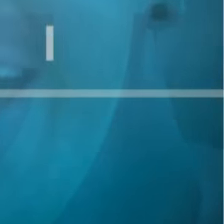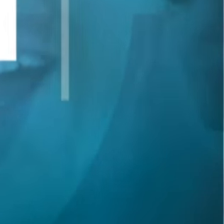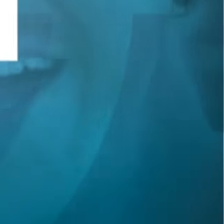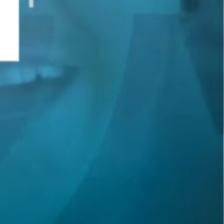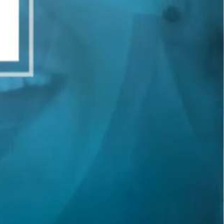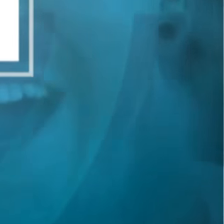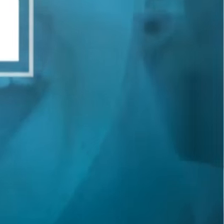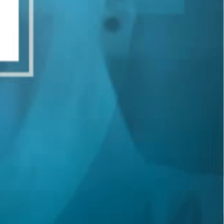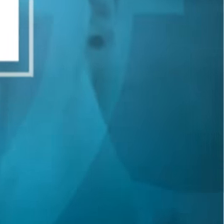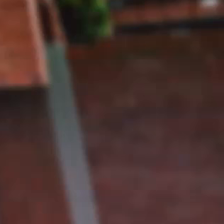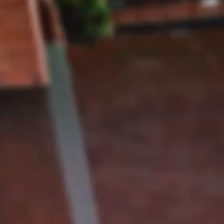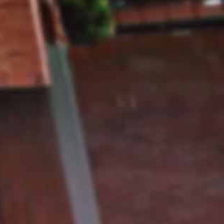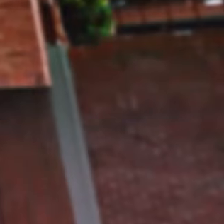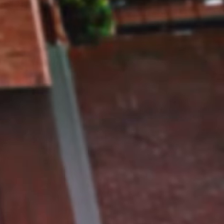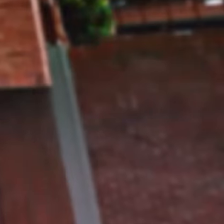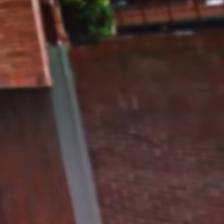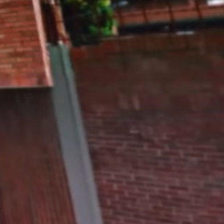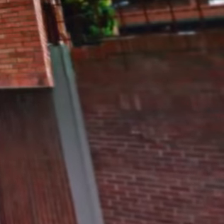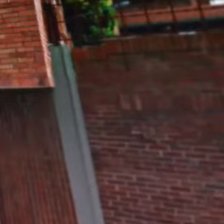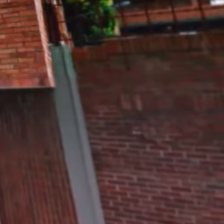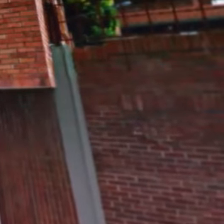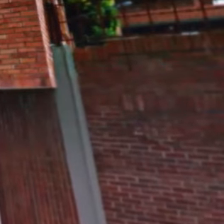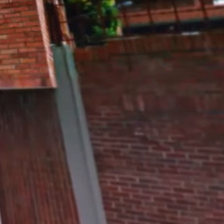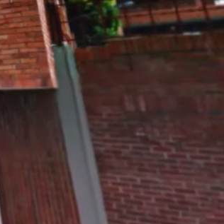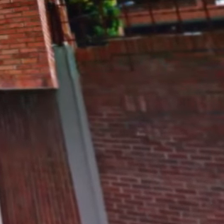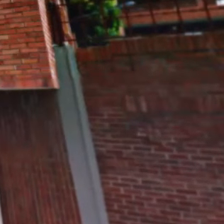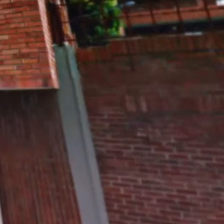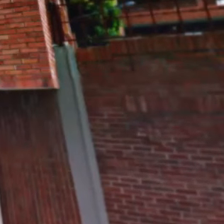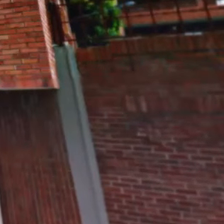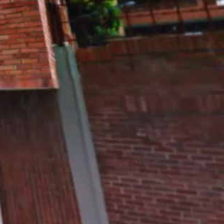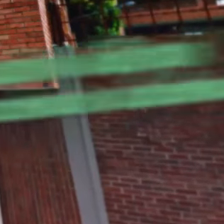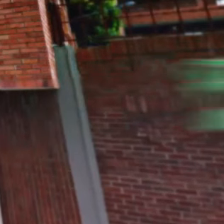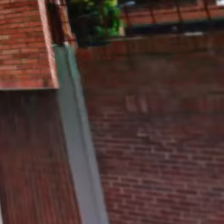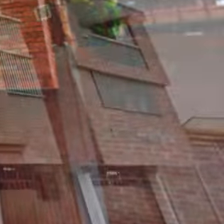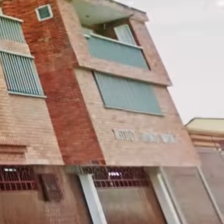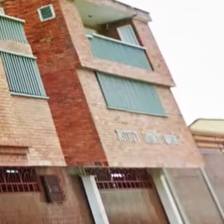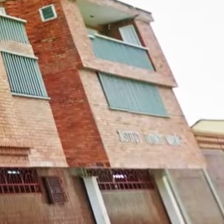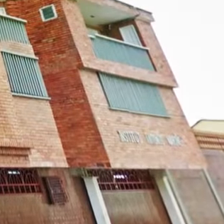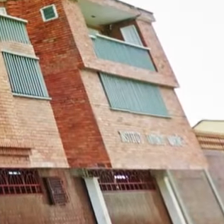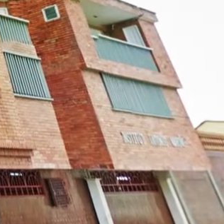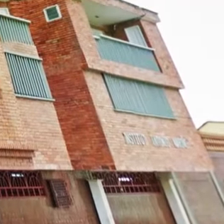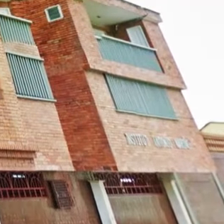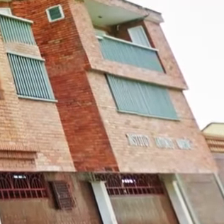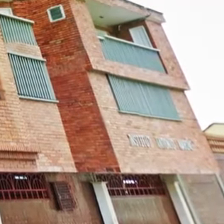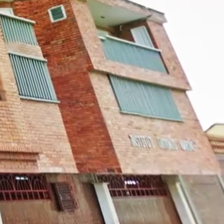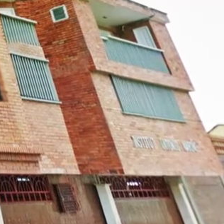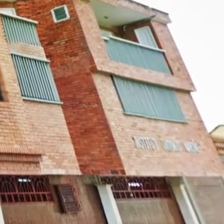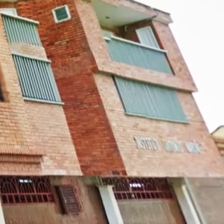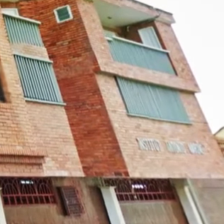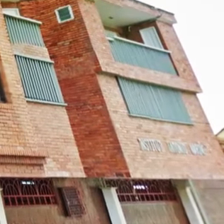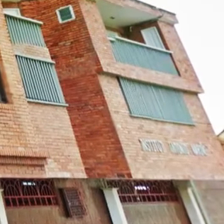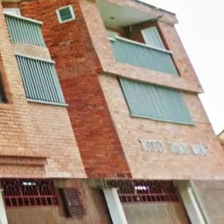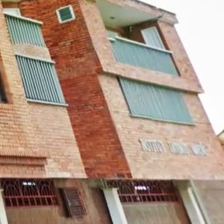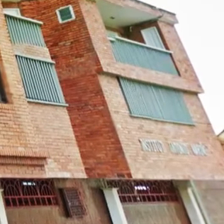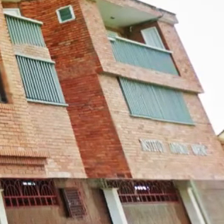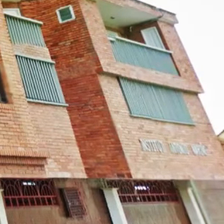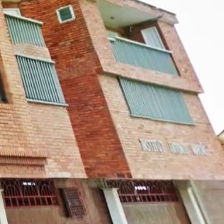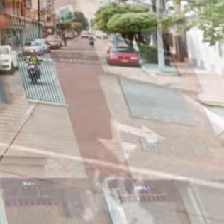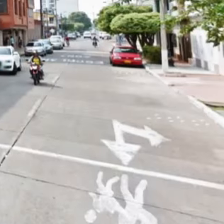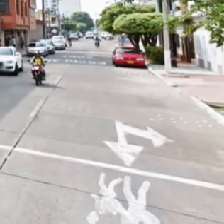Visita chrome.com.co. Instituto Antonio Nariño, formación integral con excelencia académica. Seguimos construyendo nuevos y